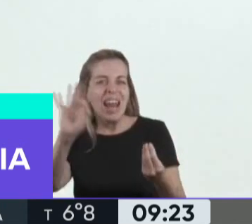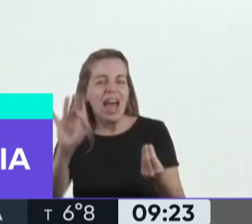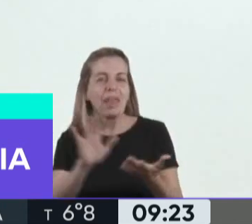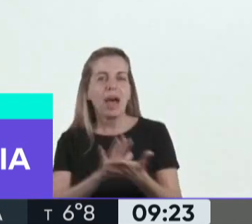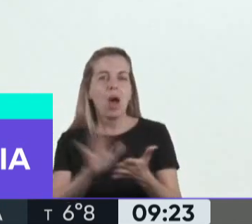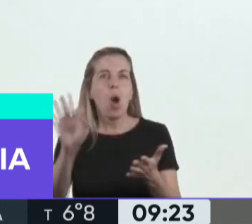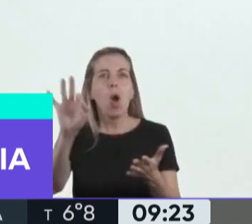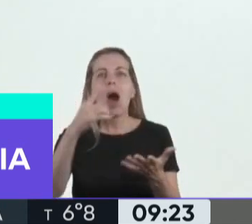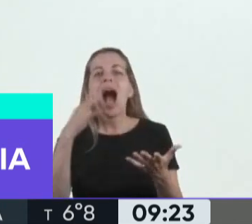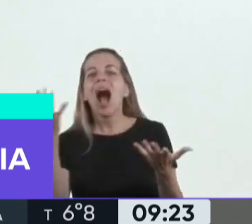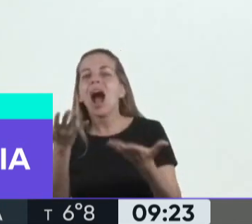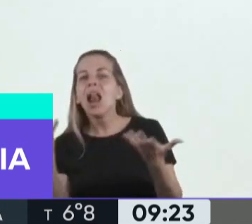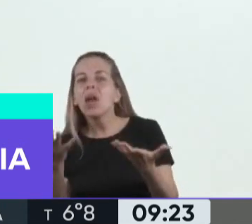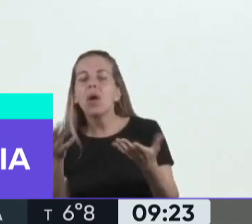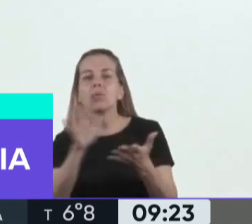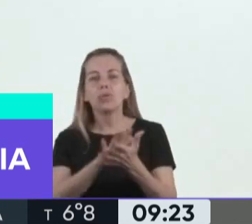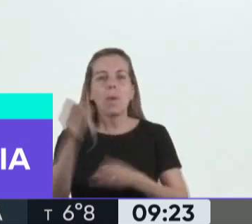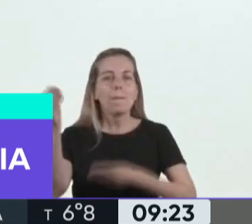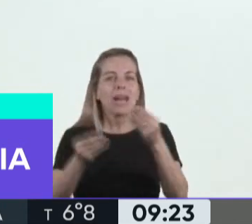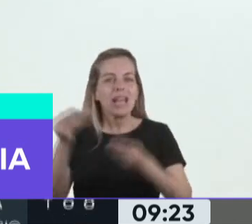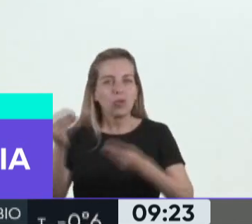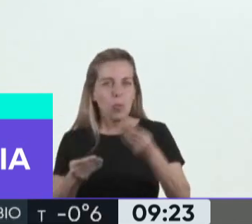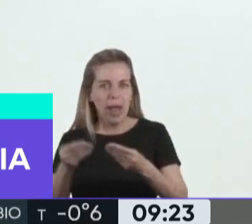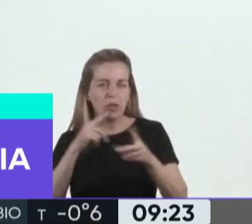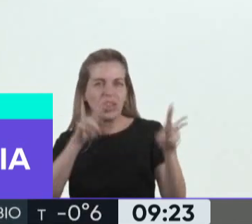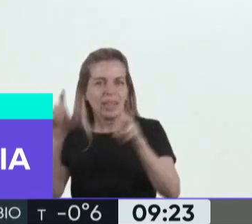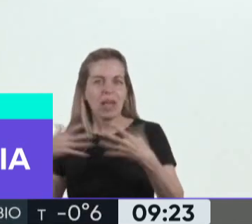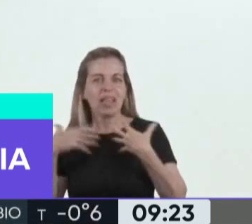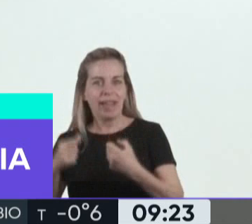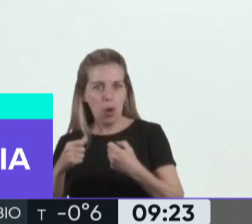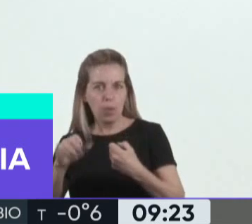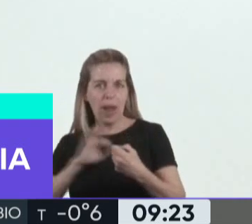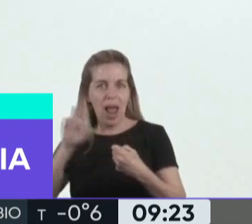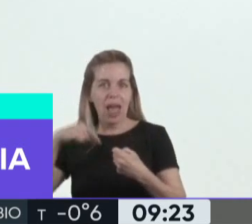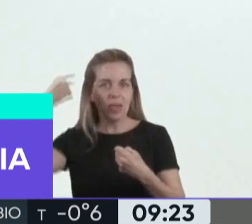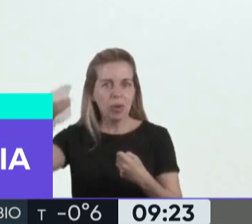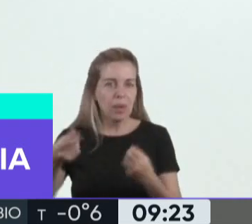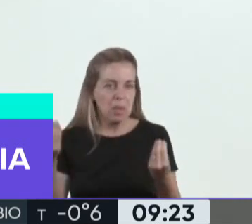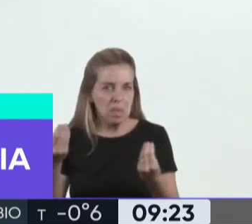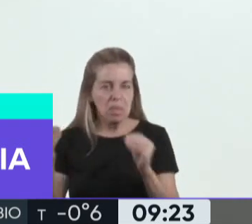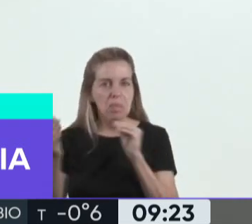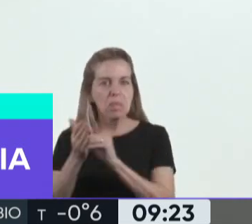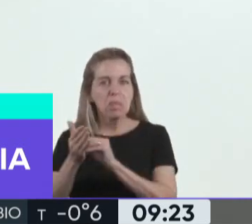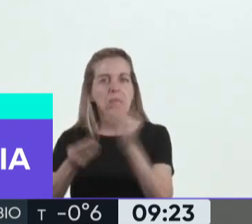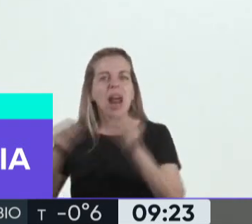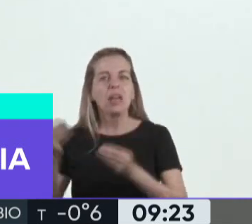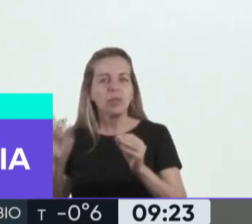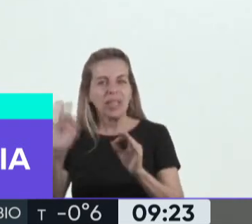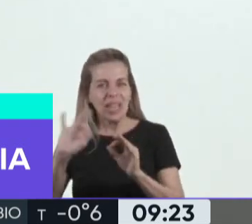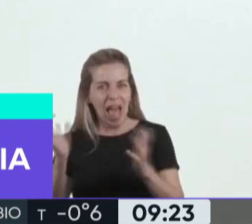digamos, previsión del presupuesto en materia de salud para el 2022. Y lo que más